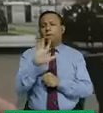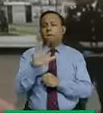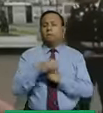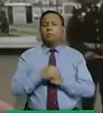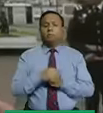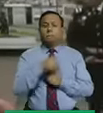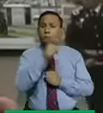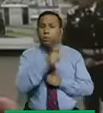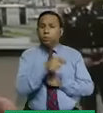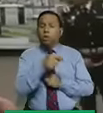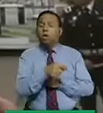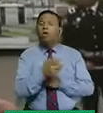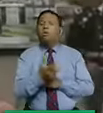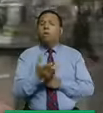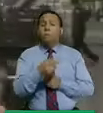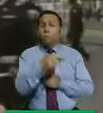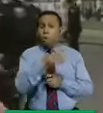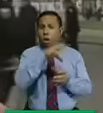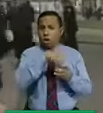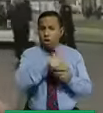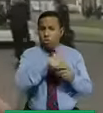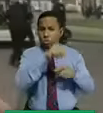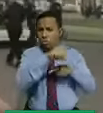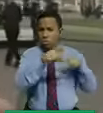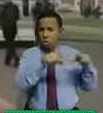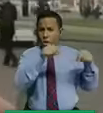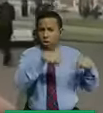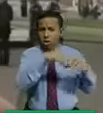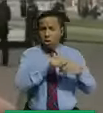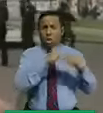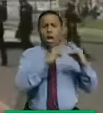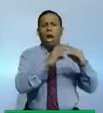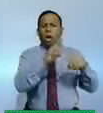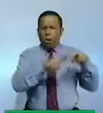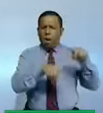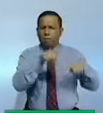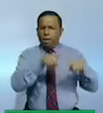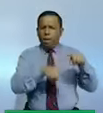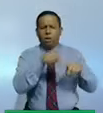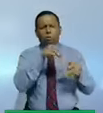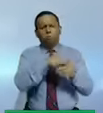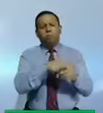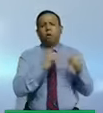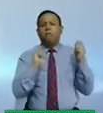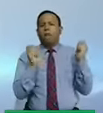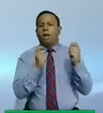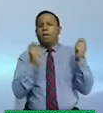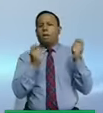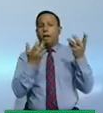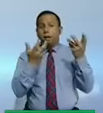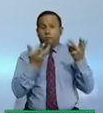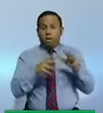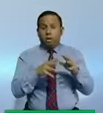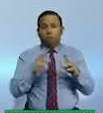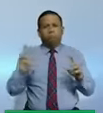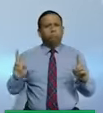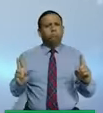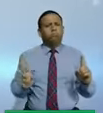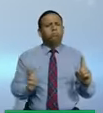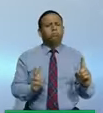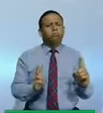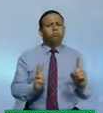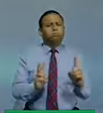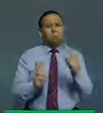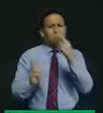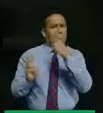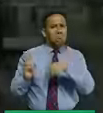mencionado ciudadano se encontraba en el lugar, en la casa de algunos conocidos, en alguna celebración, y al lugar arribaron 2 sujetos